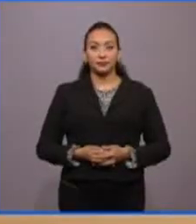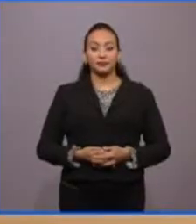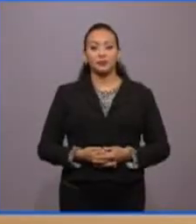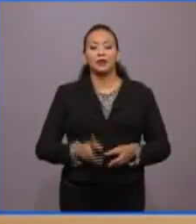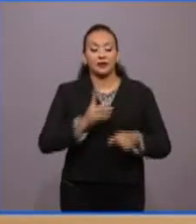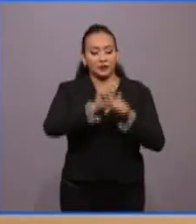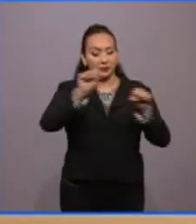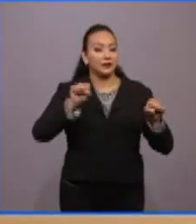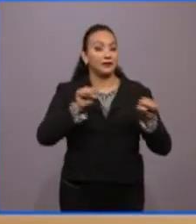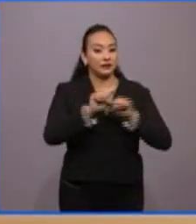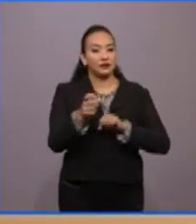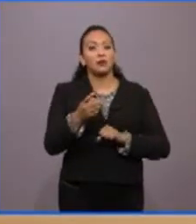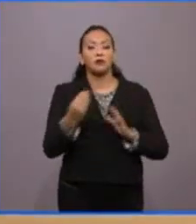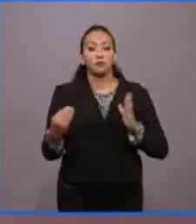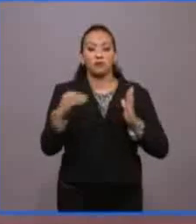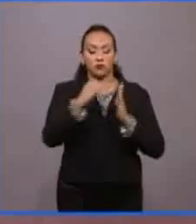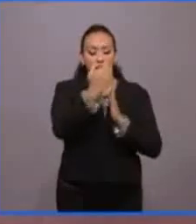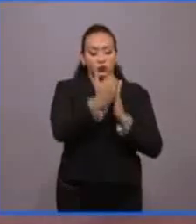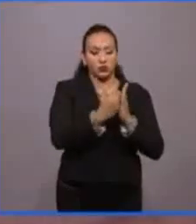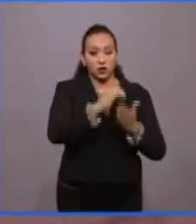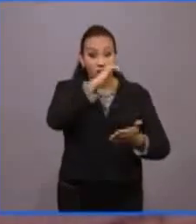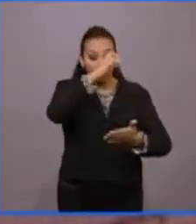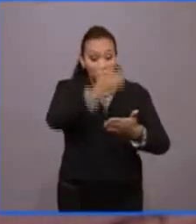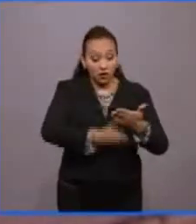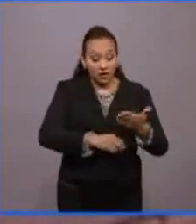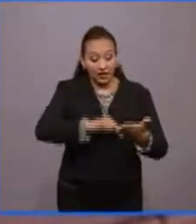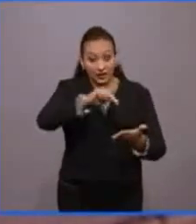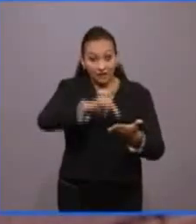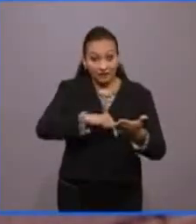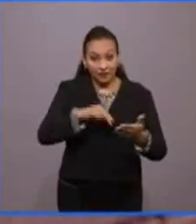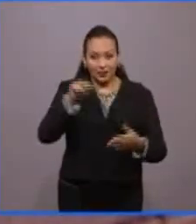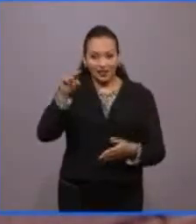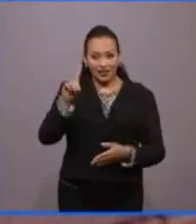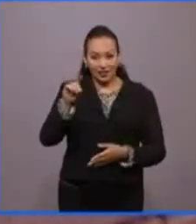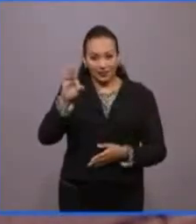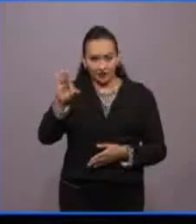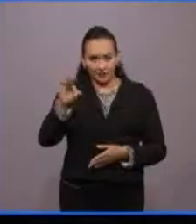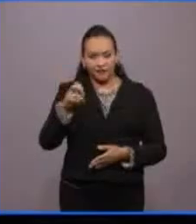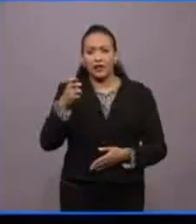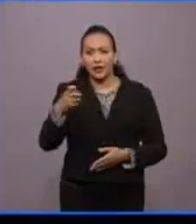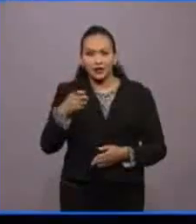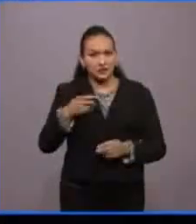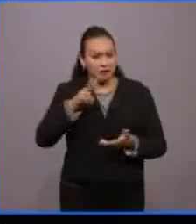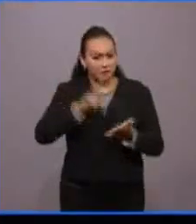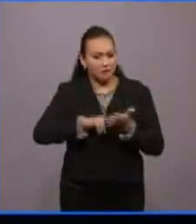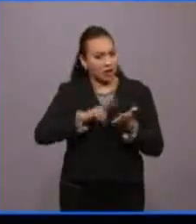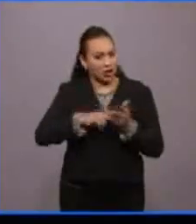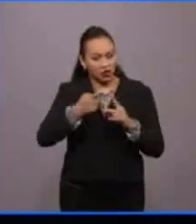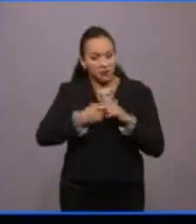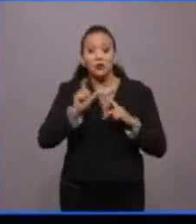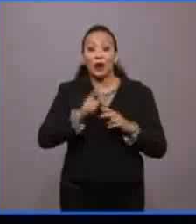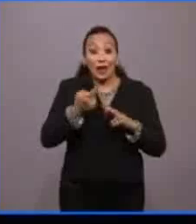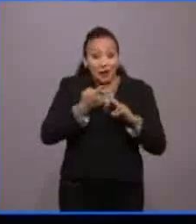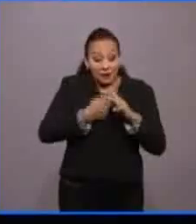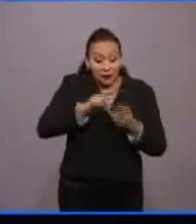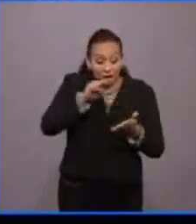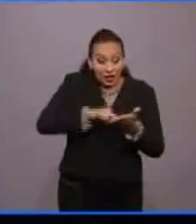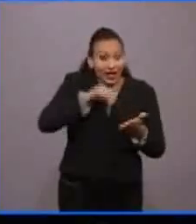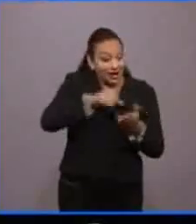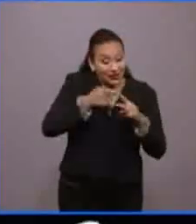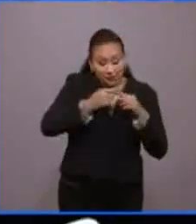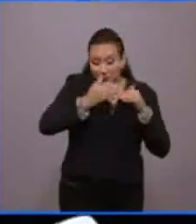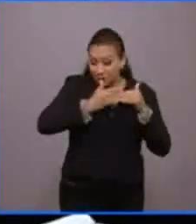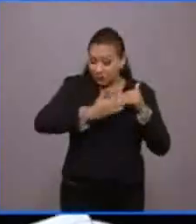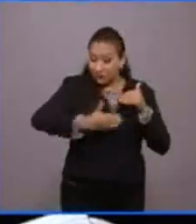La primera sala de la Corte estableció que los convenios firmados ante el DIF adquieren validez desde su celebración, lo que significa que desde